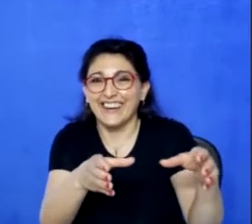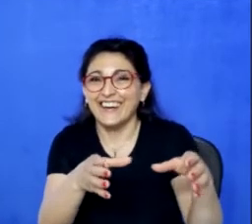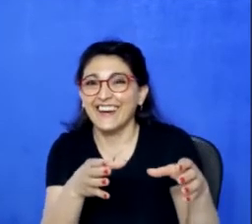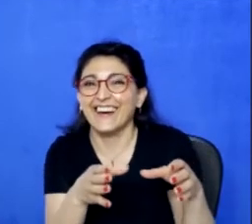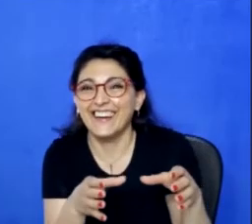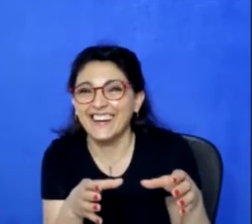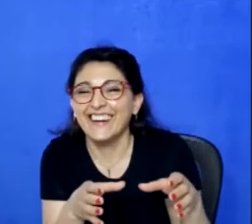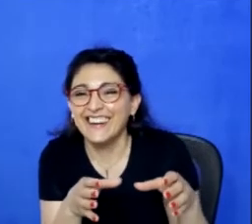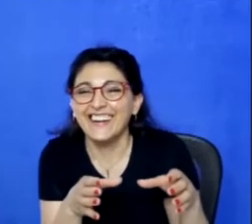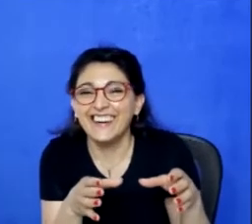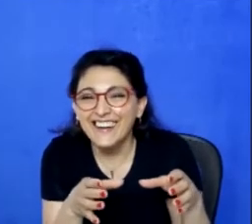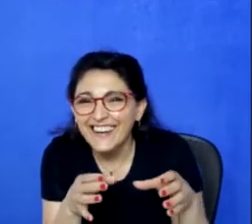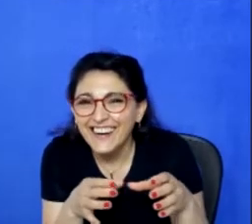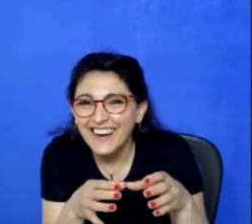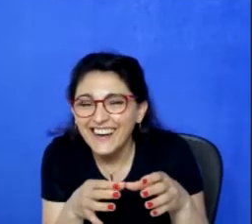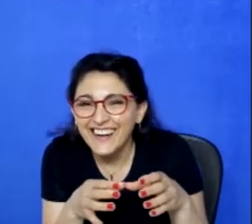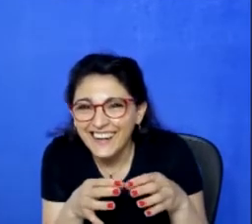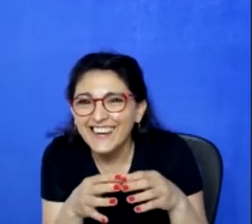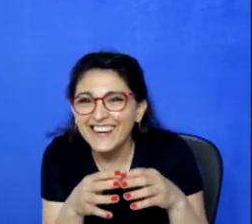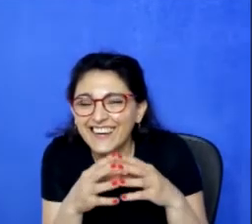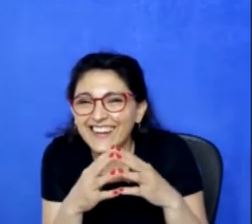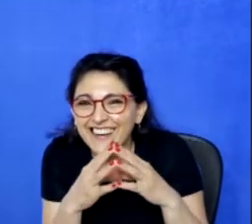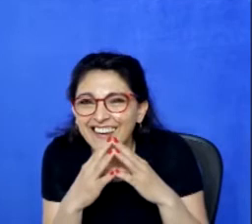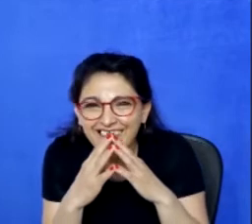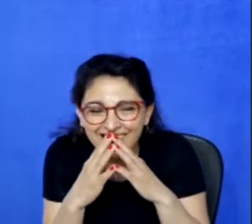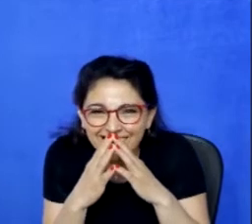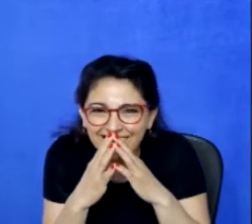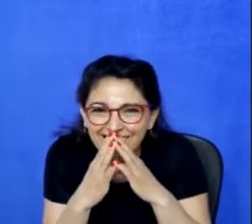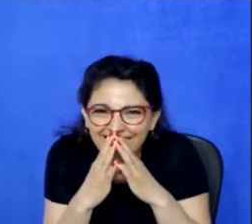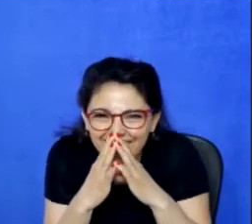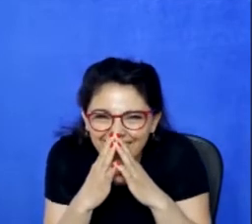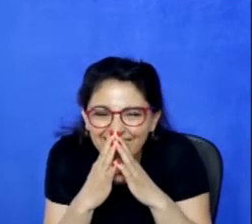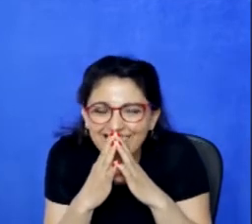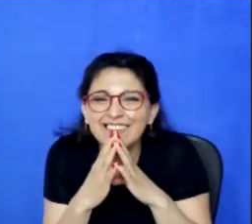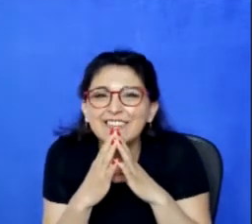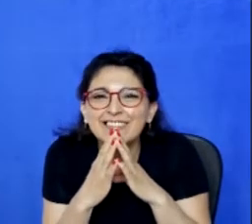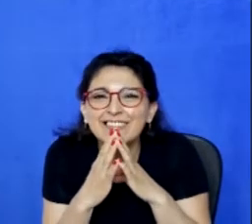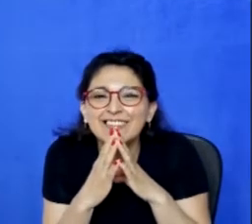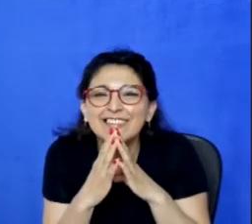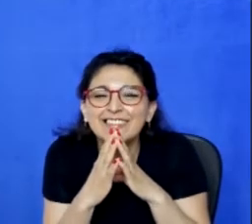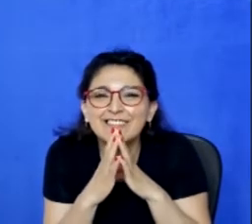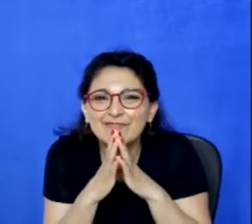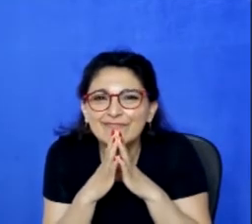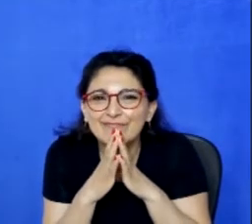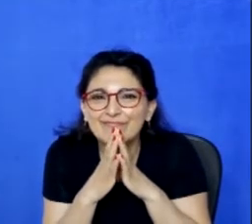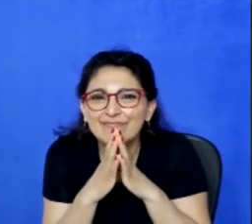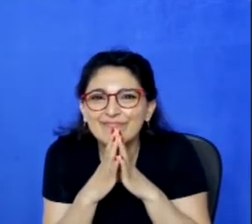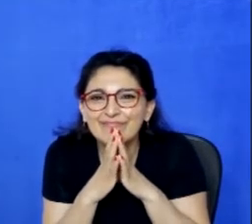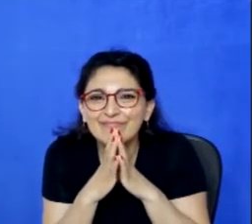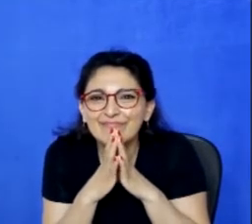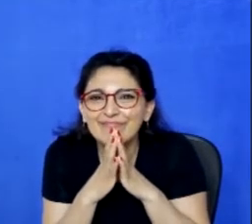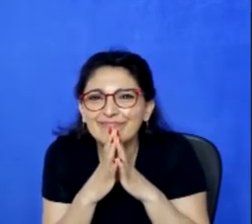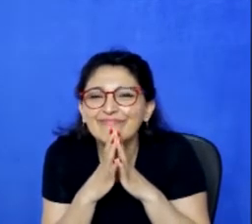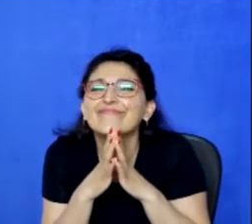Sí, esto me gusta porque tenés un retorno que no es monetario,